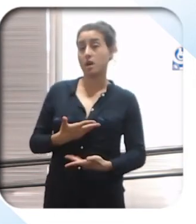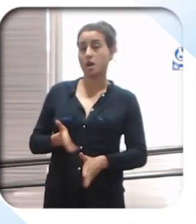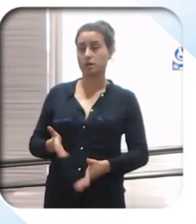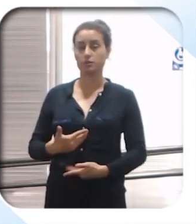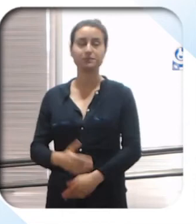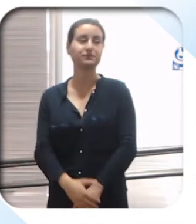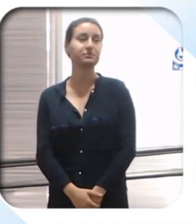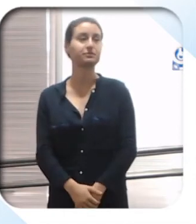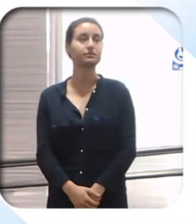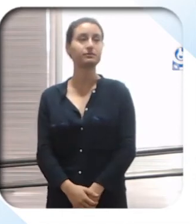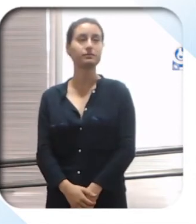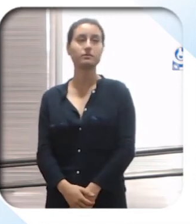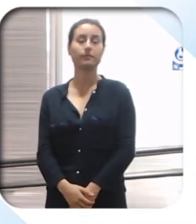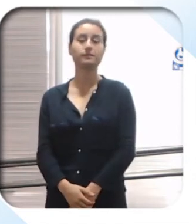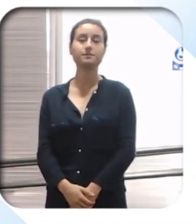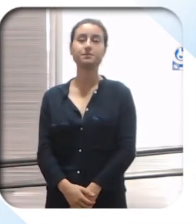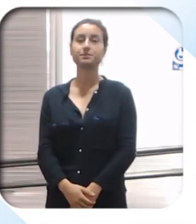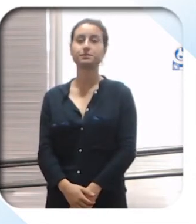¿no?